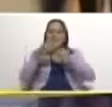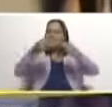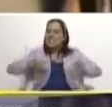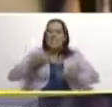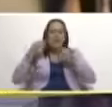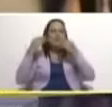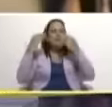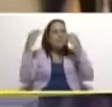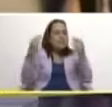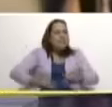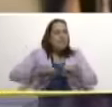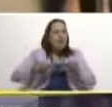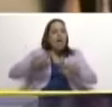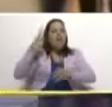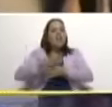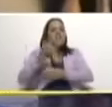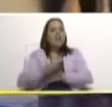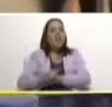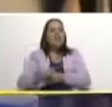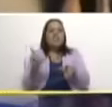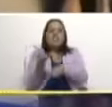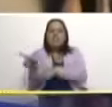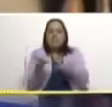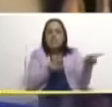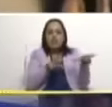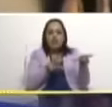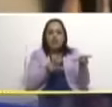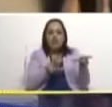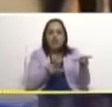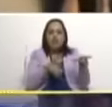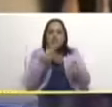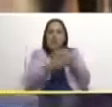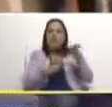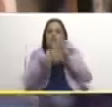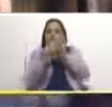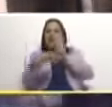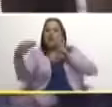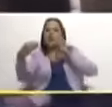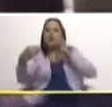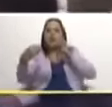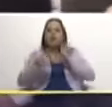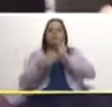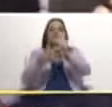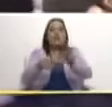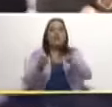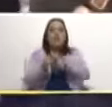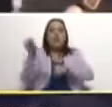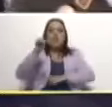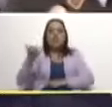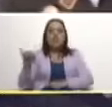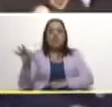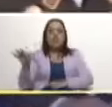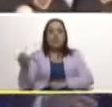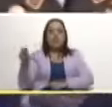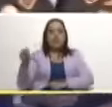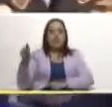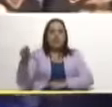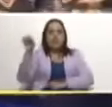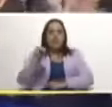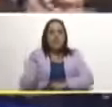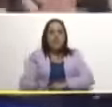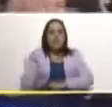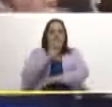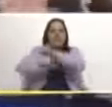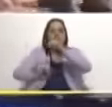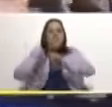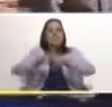siempre, siempre tienen que estar prestos para seguir el ejemplo de general Cifonte y defender la tierra venezolana, la